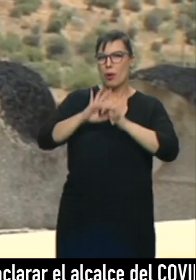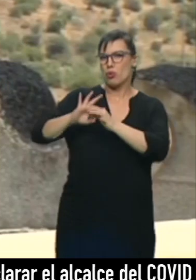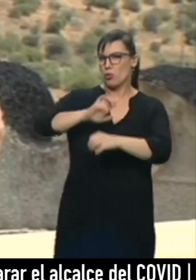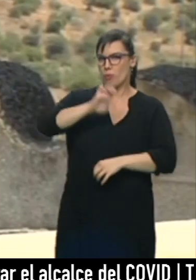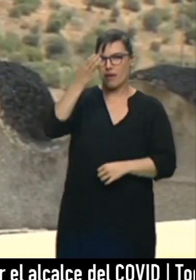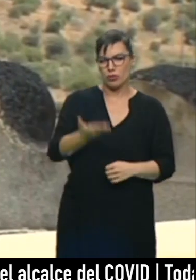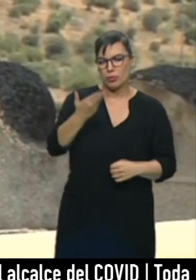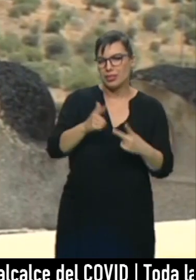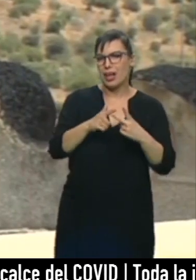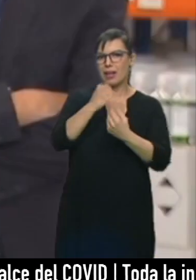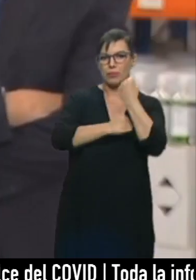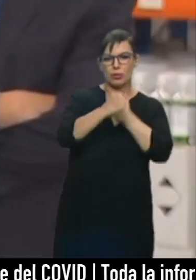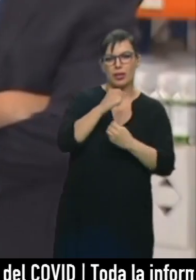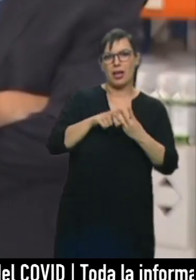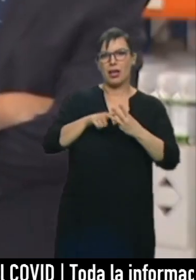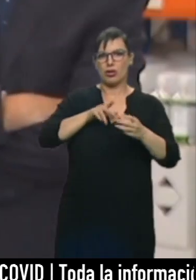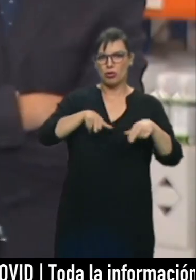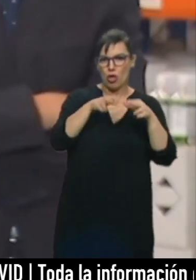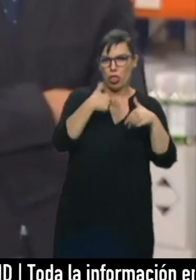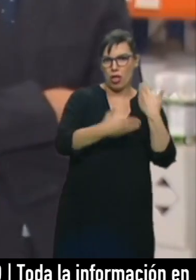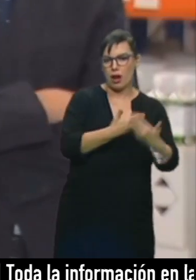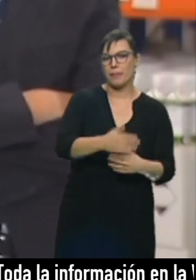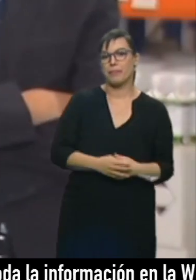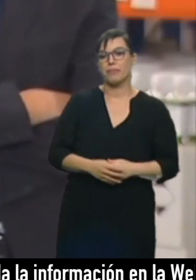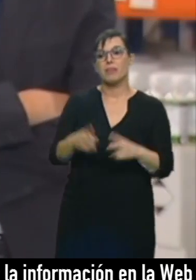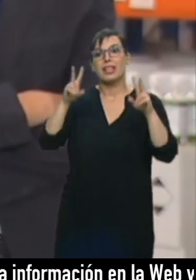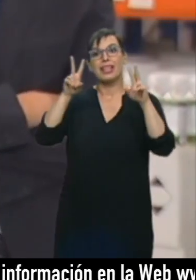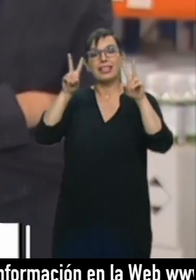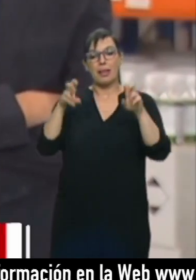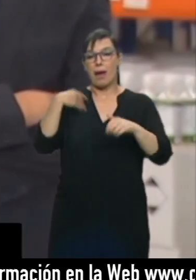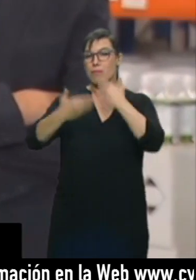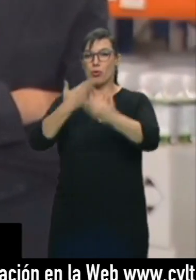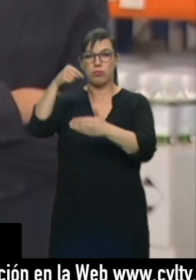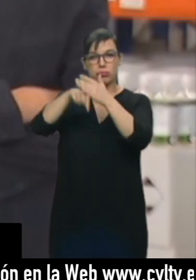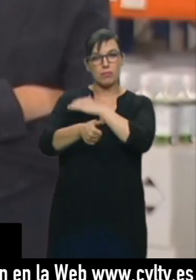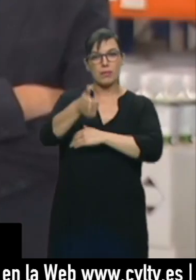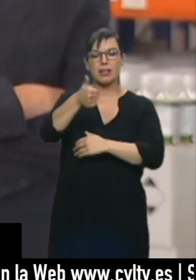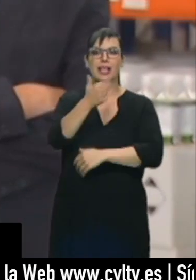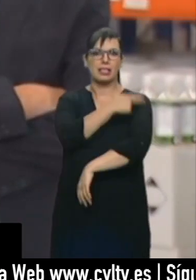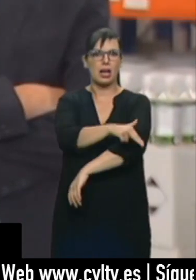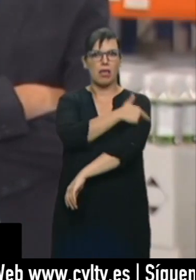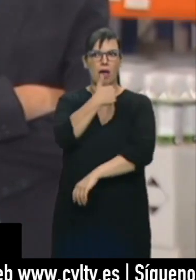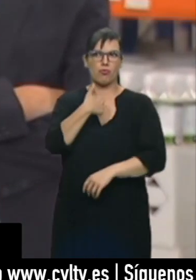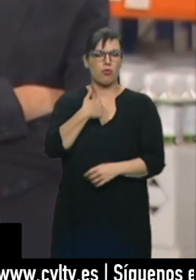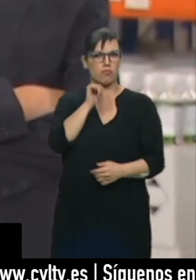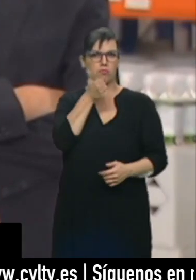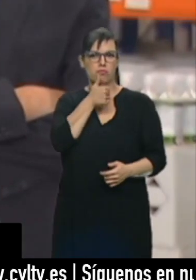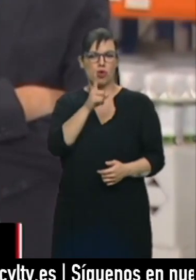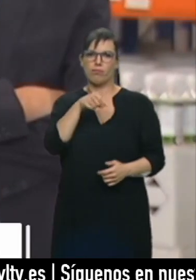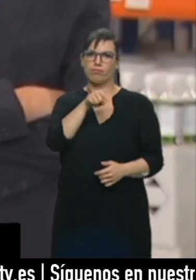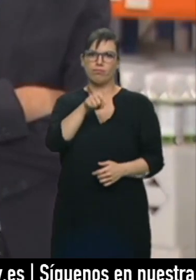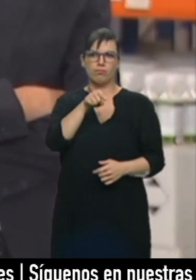economía, en el ámbito social. línea de trabajo más avanzada es la de la sanidad. No le oculto que era mi